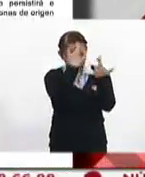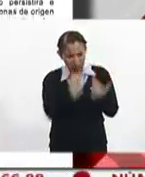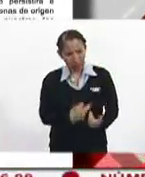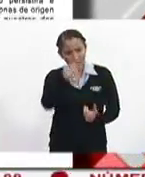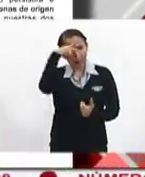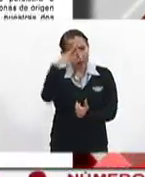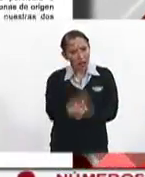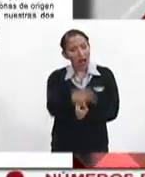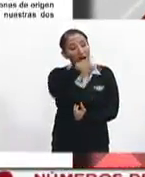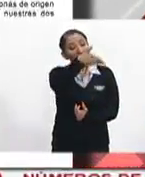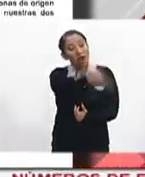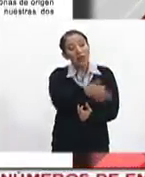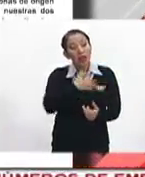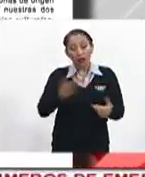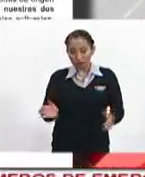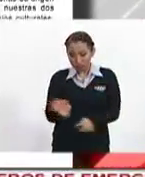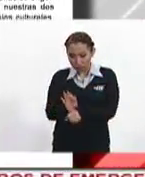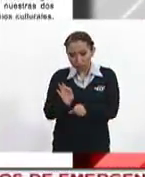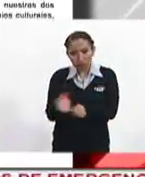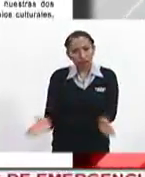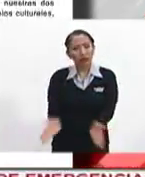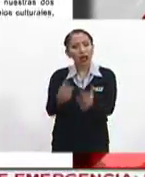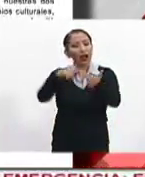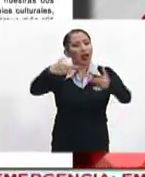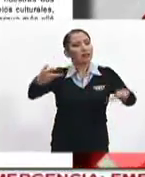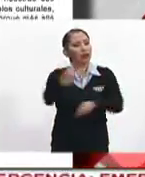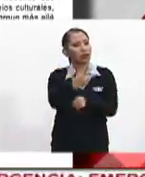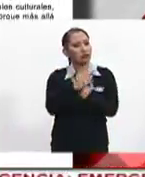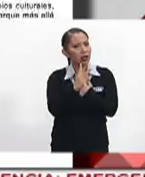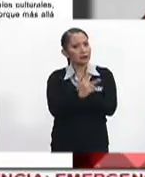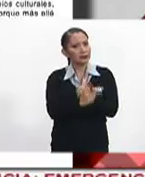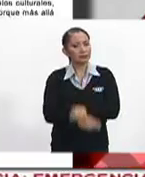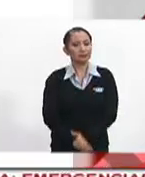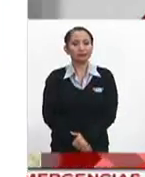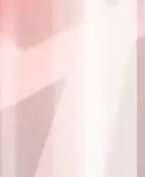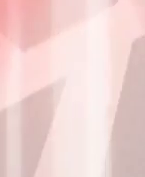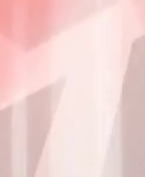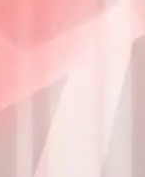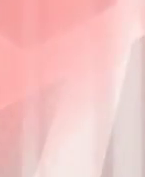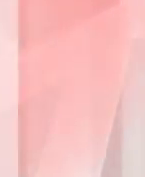respeto para México y pidió fomentar el fortalecimiento de la relación bilateral.